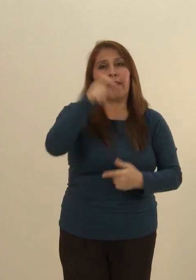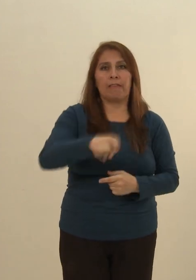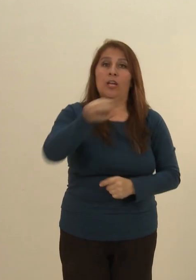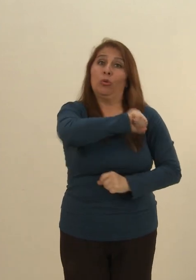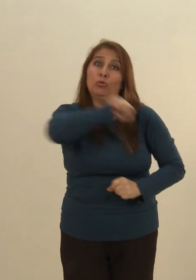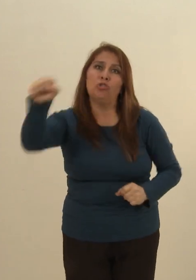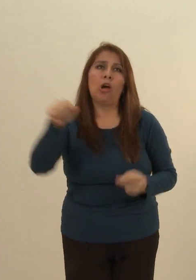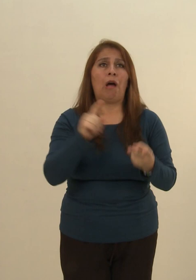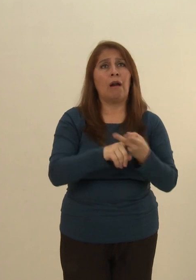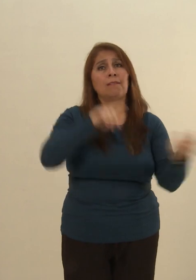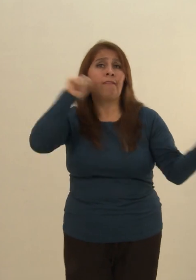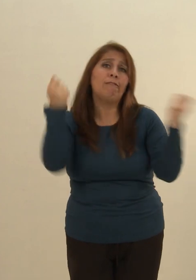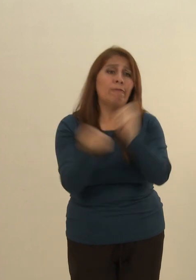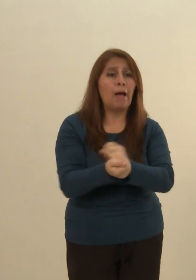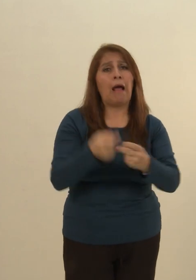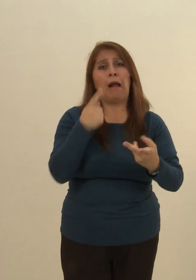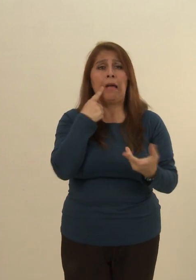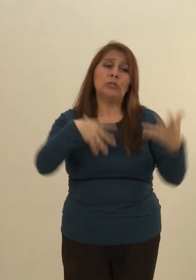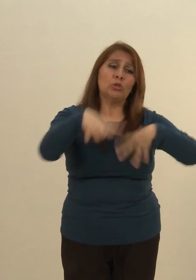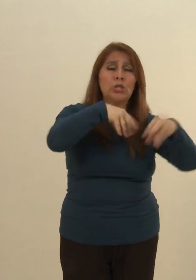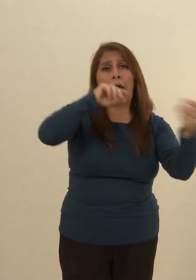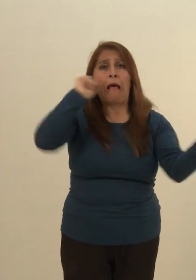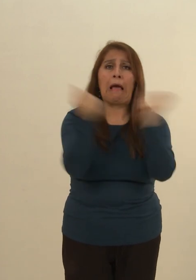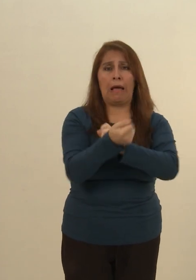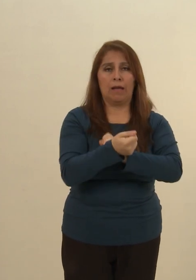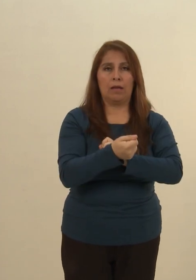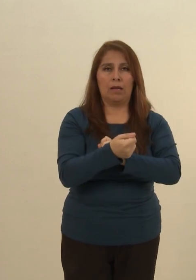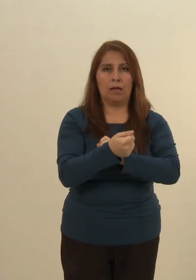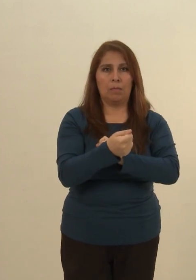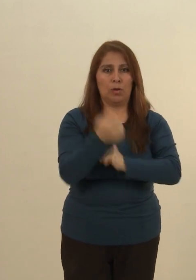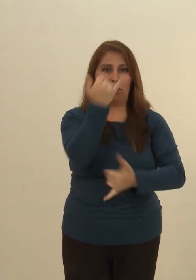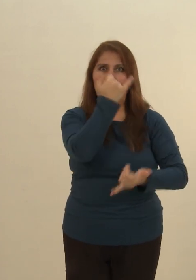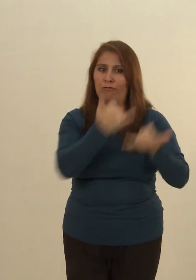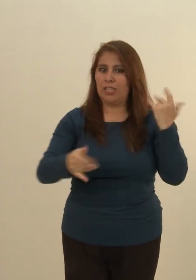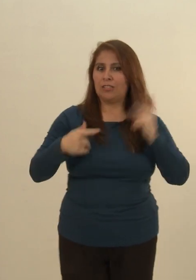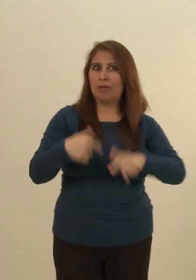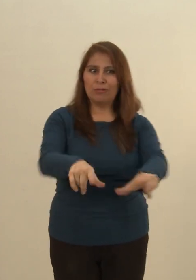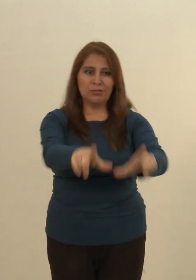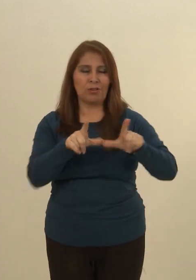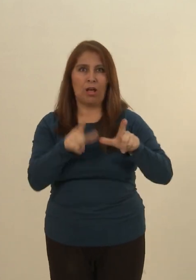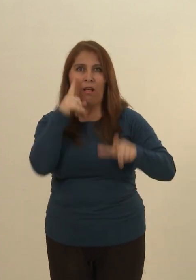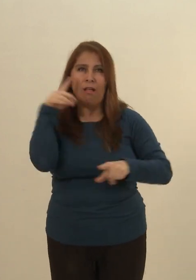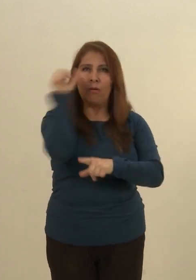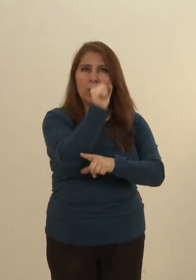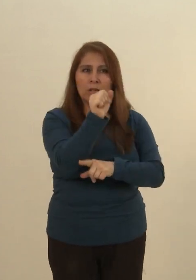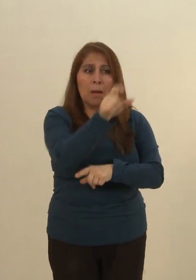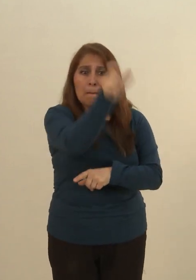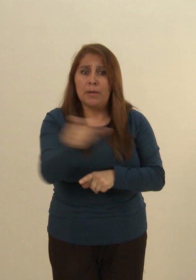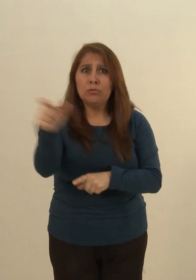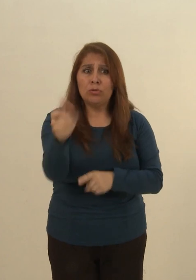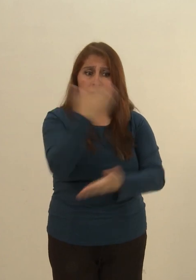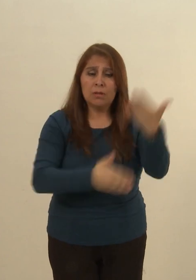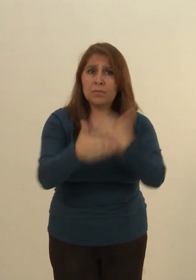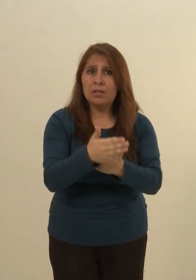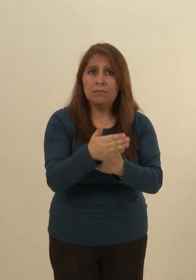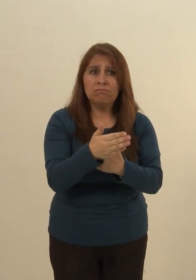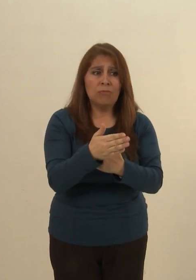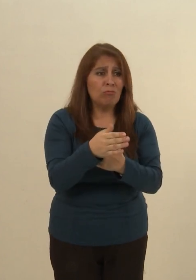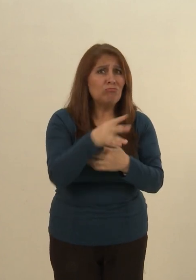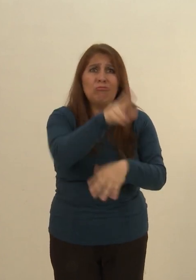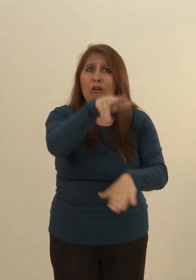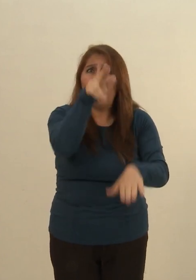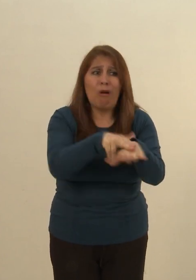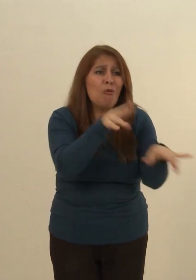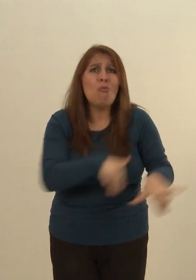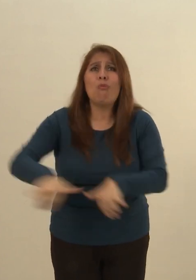discapacidad, tenemos que luchar, tenemos que transformar la sociedad, pero al final te vas con esa visión de que es una persona común y corriente,